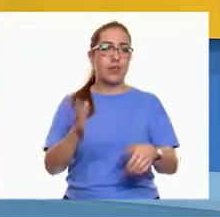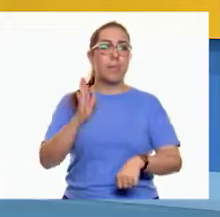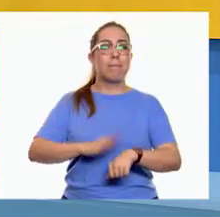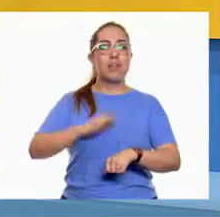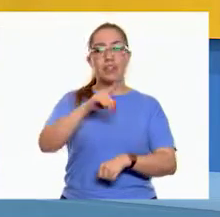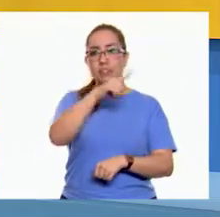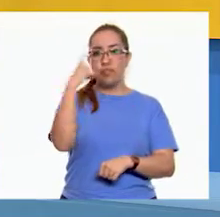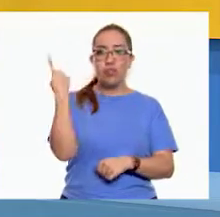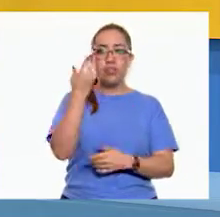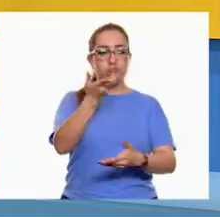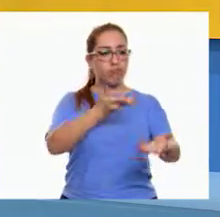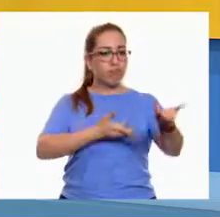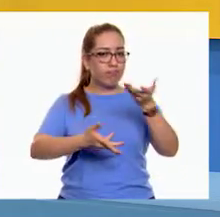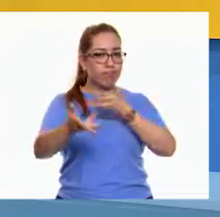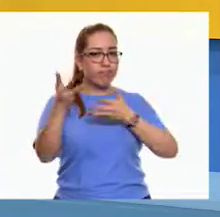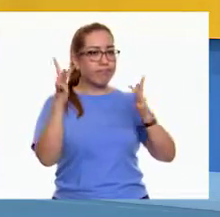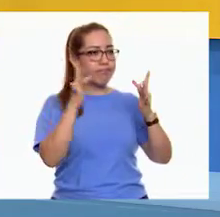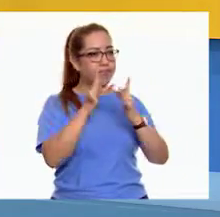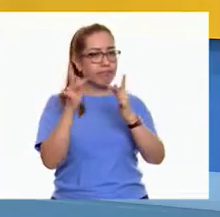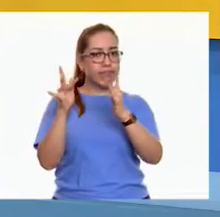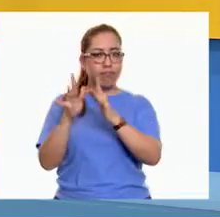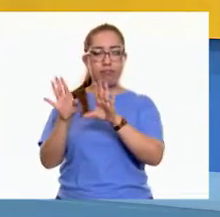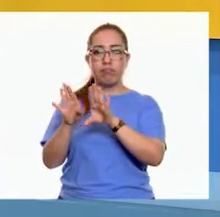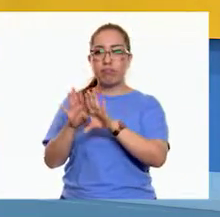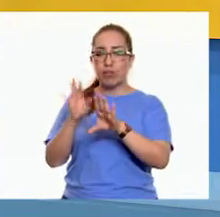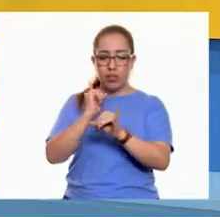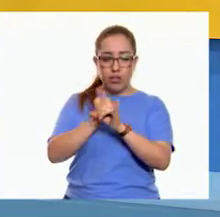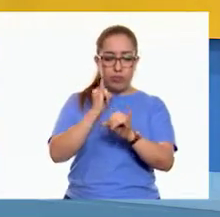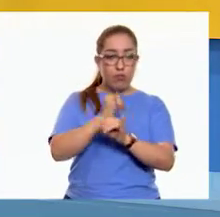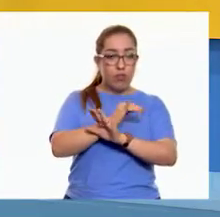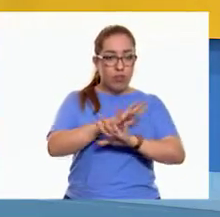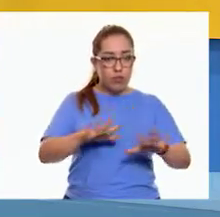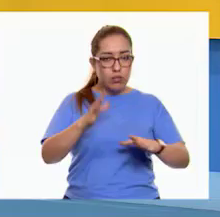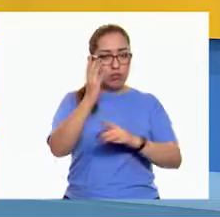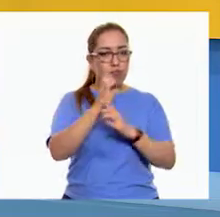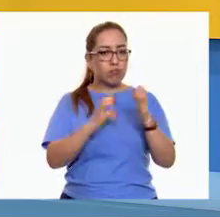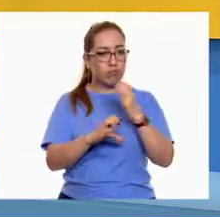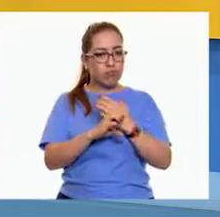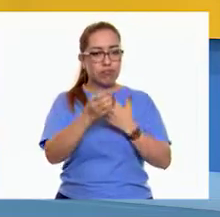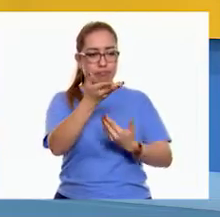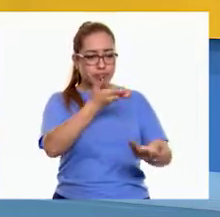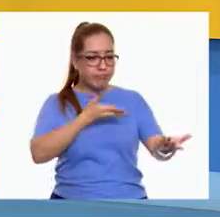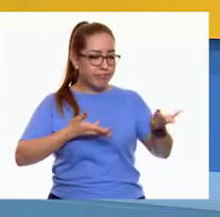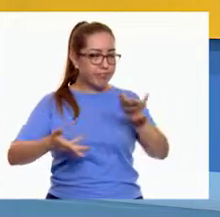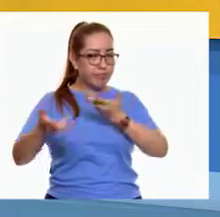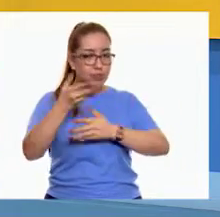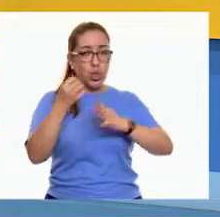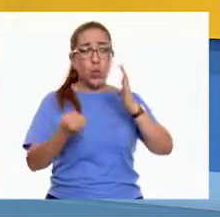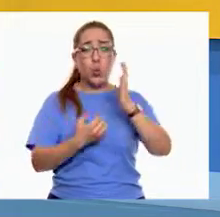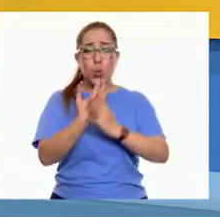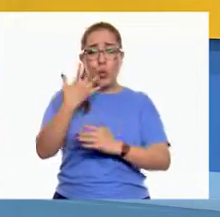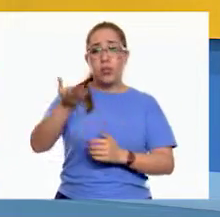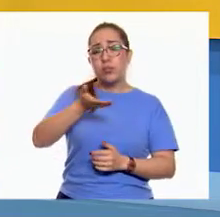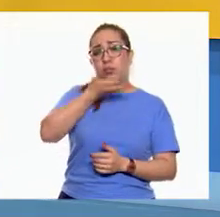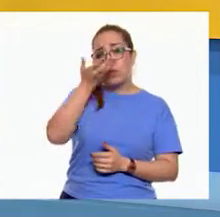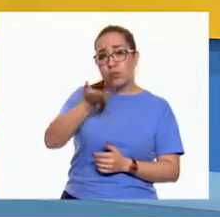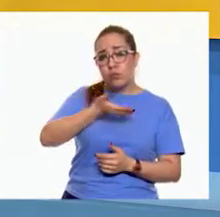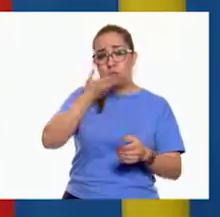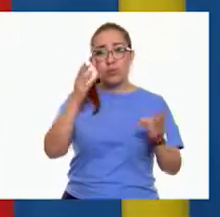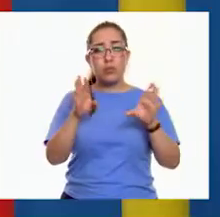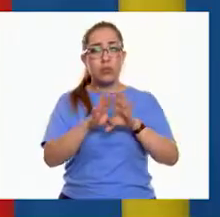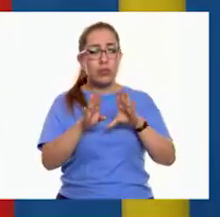información, motivaron cambios en las prácticas de consumo de las personas e incluso hicieron surgir nuevas costumbres y formas de